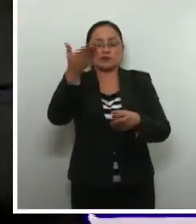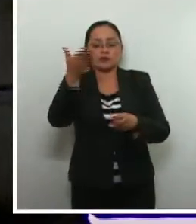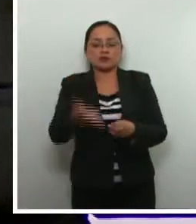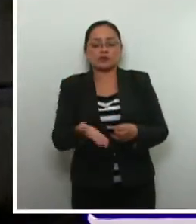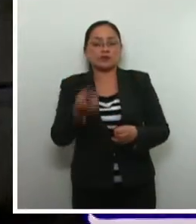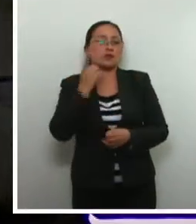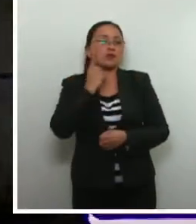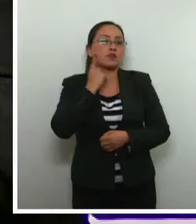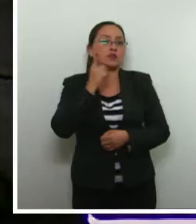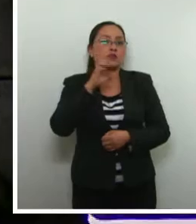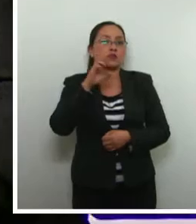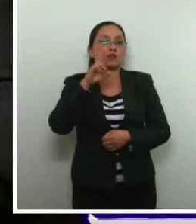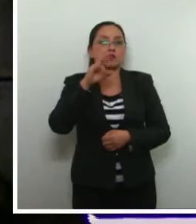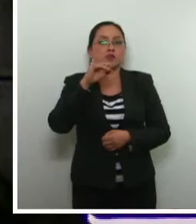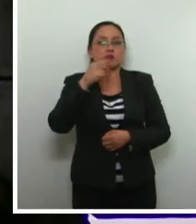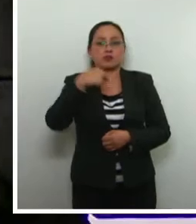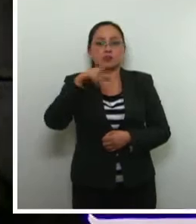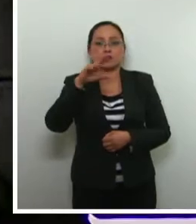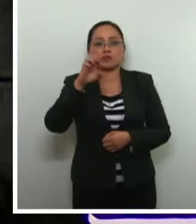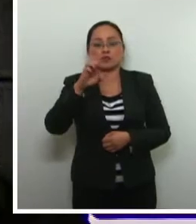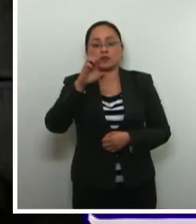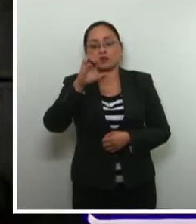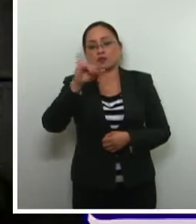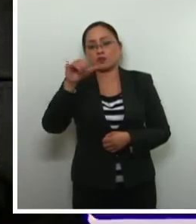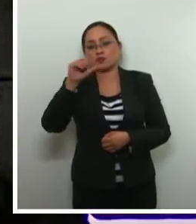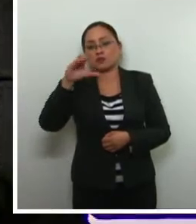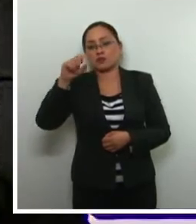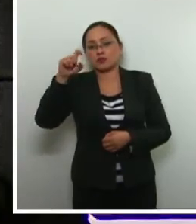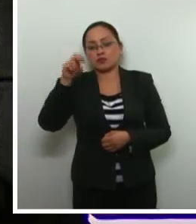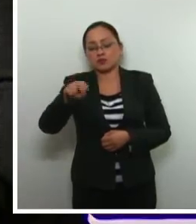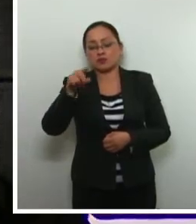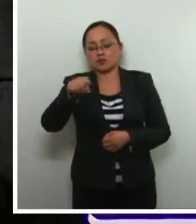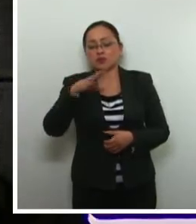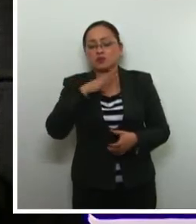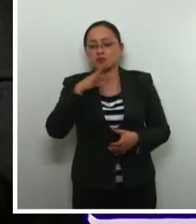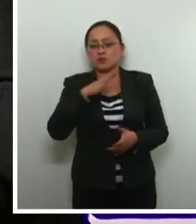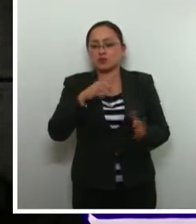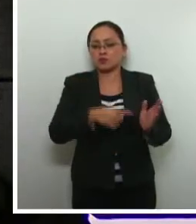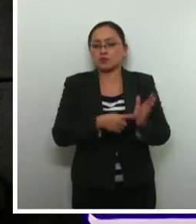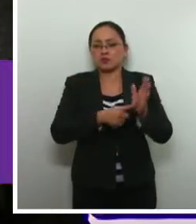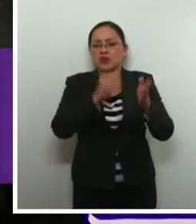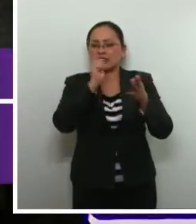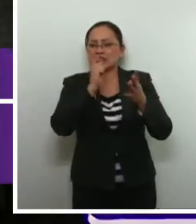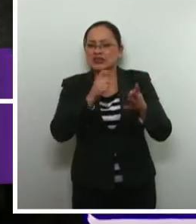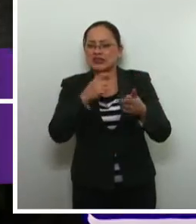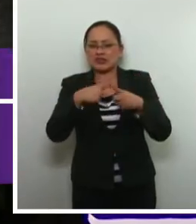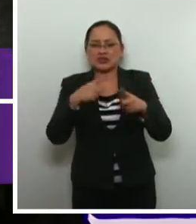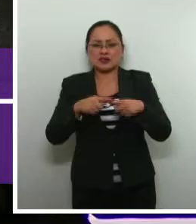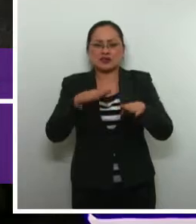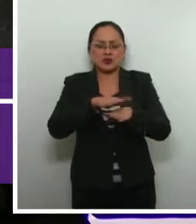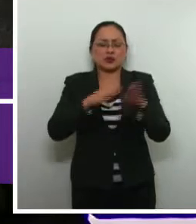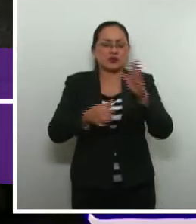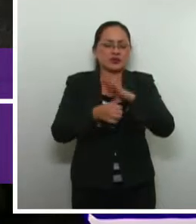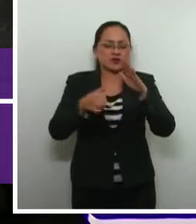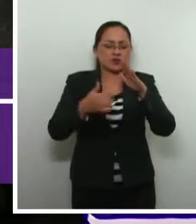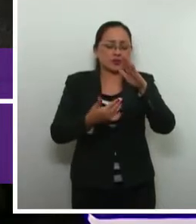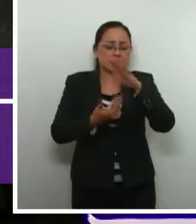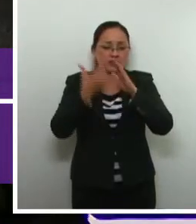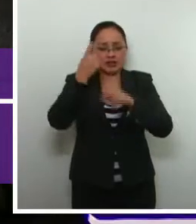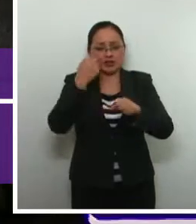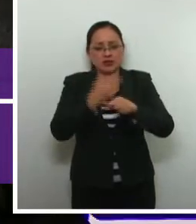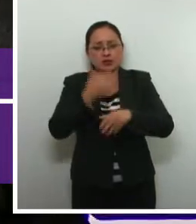afirmación del diputado Enrique Jackson, respecto a que hay una interpretación equívoca de la mesa directiva de